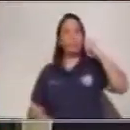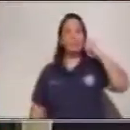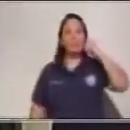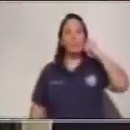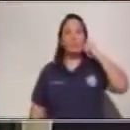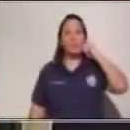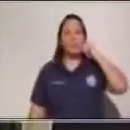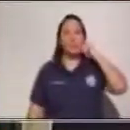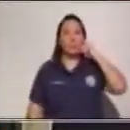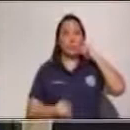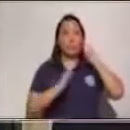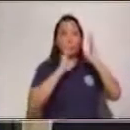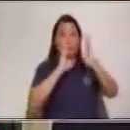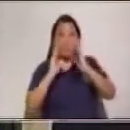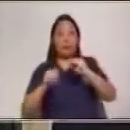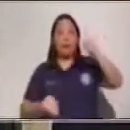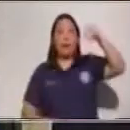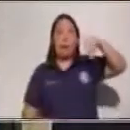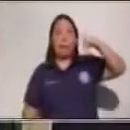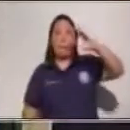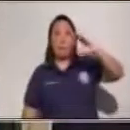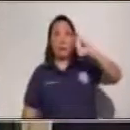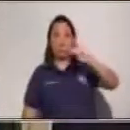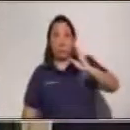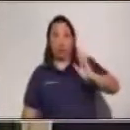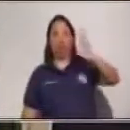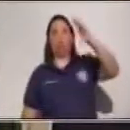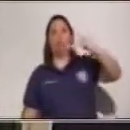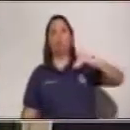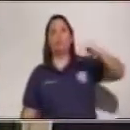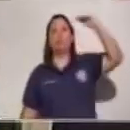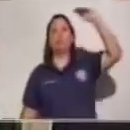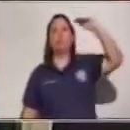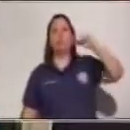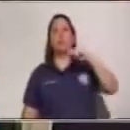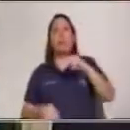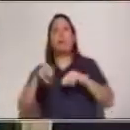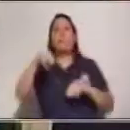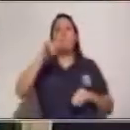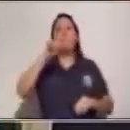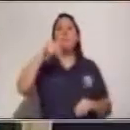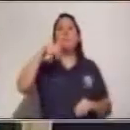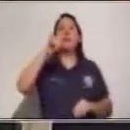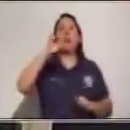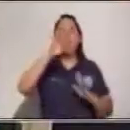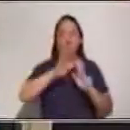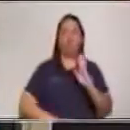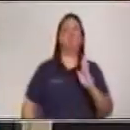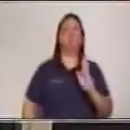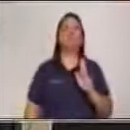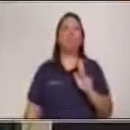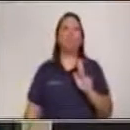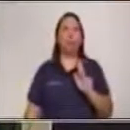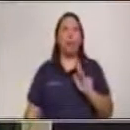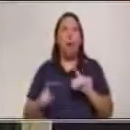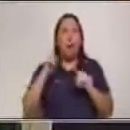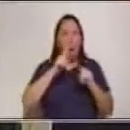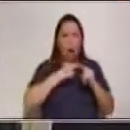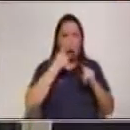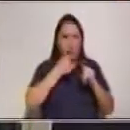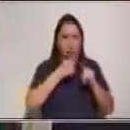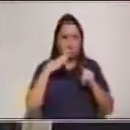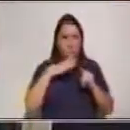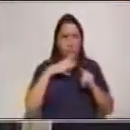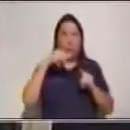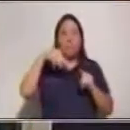el proceso de máximo común divisor y el proceso de mínimo común múltiplo? Cuando teníamos